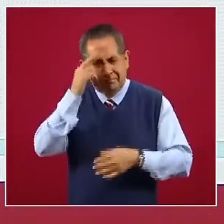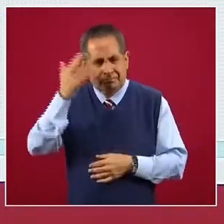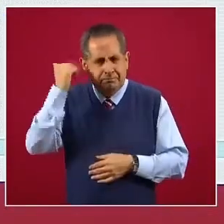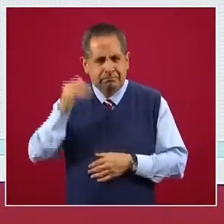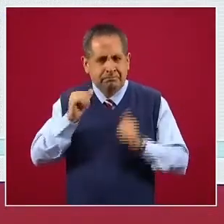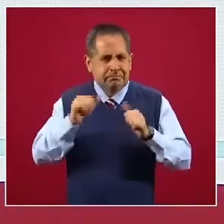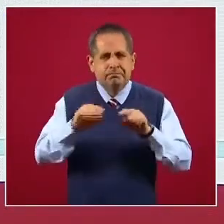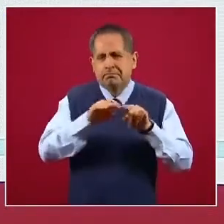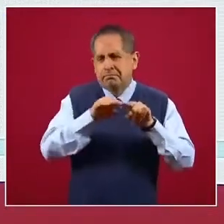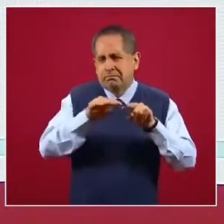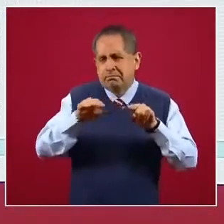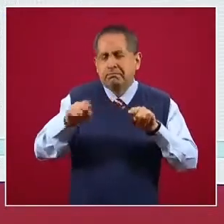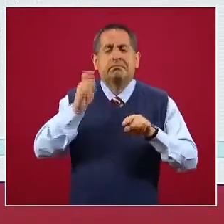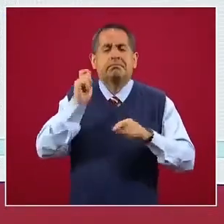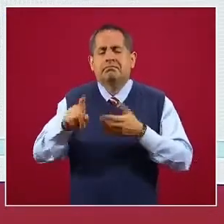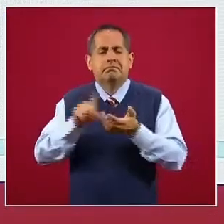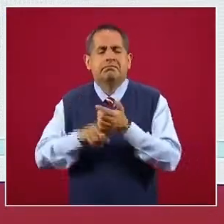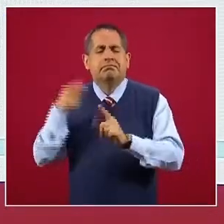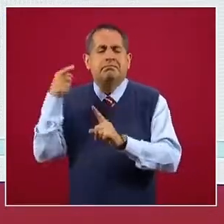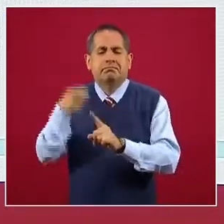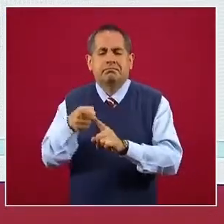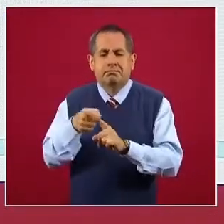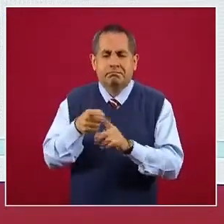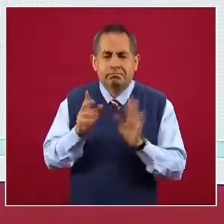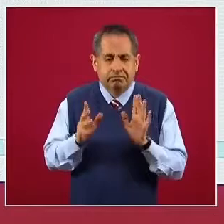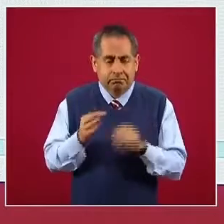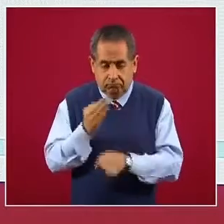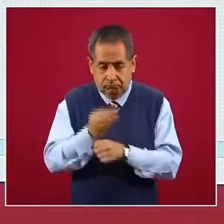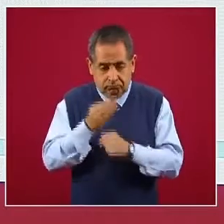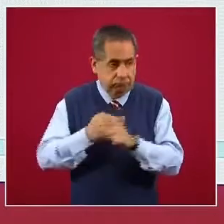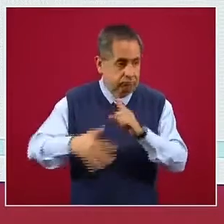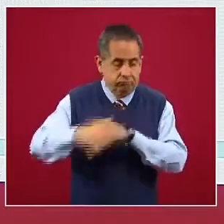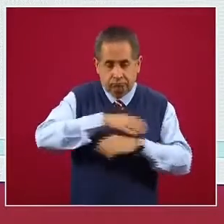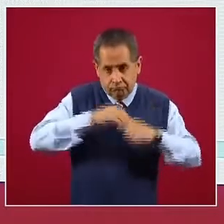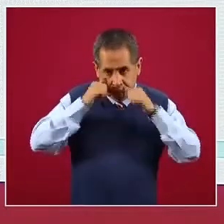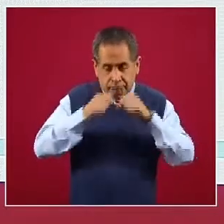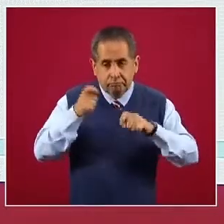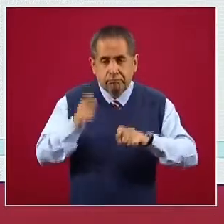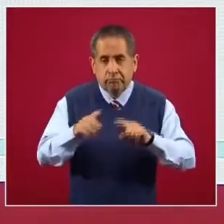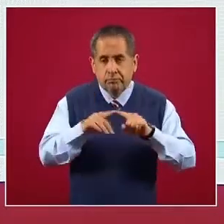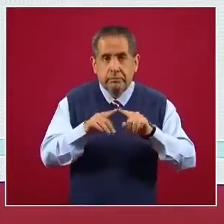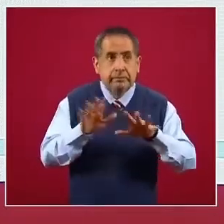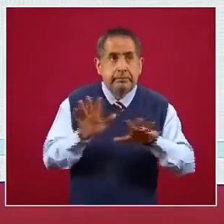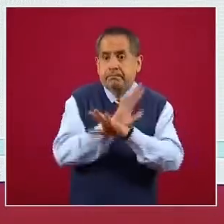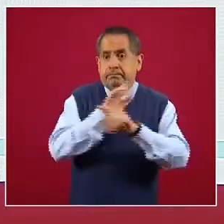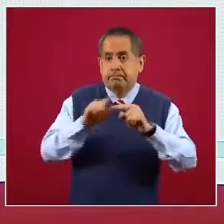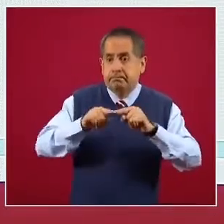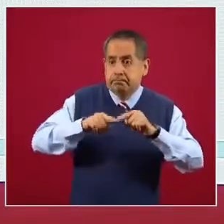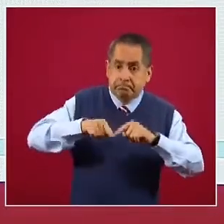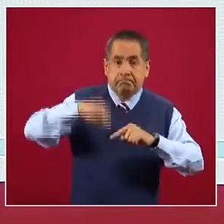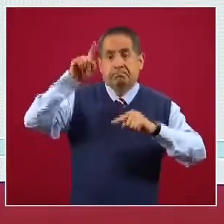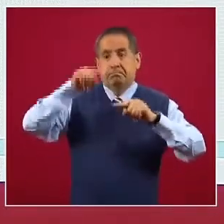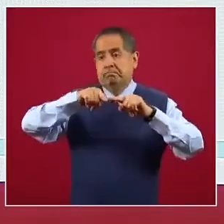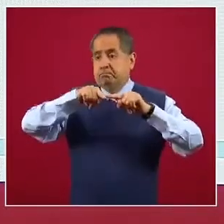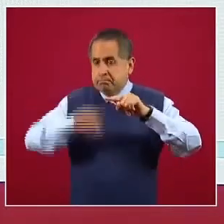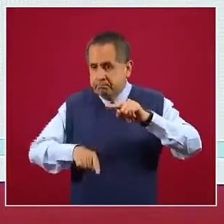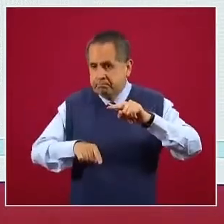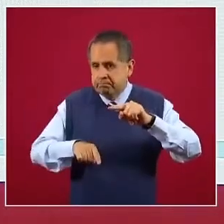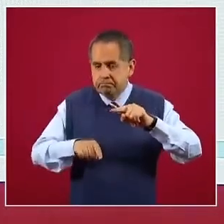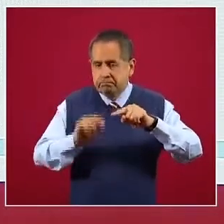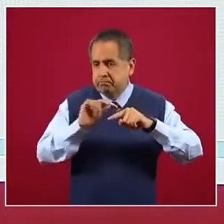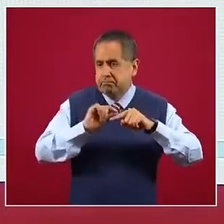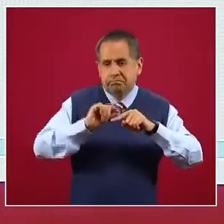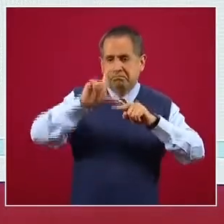semanas. Estabilidad, a lo único que se refiere aplicado a este contexto es que no hay un cambio ni de aumento ni